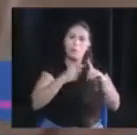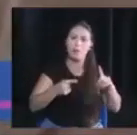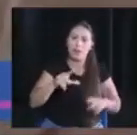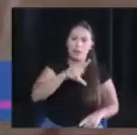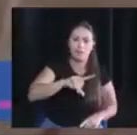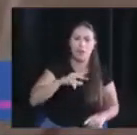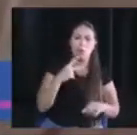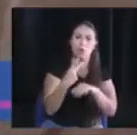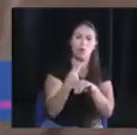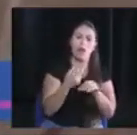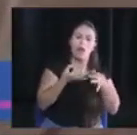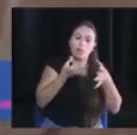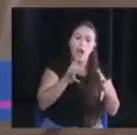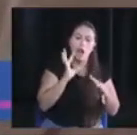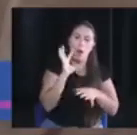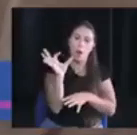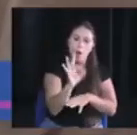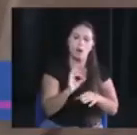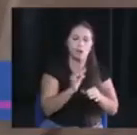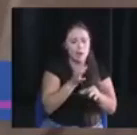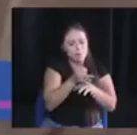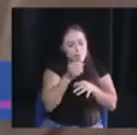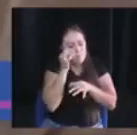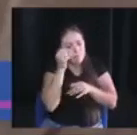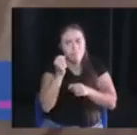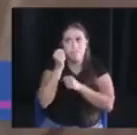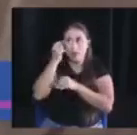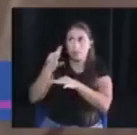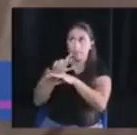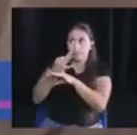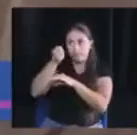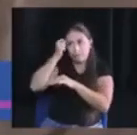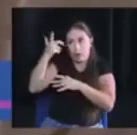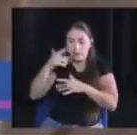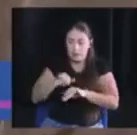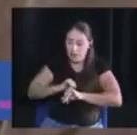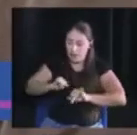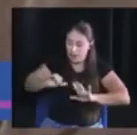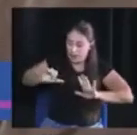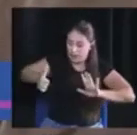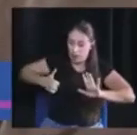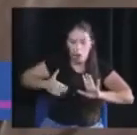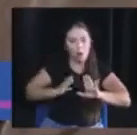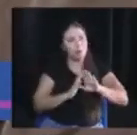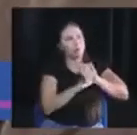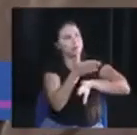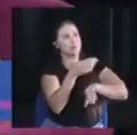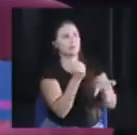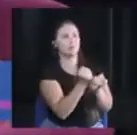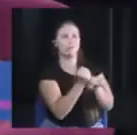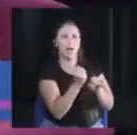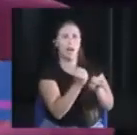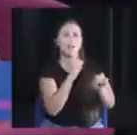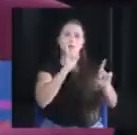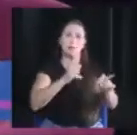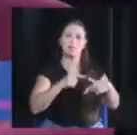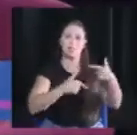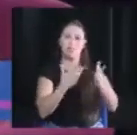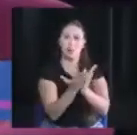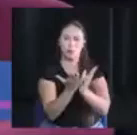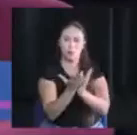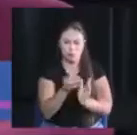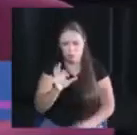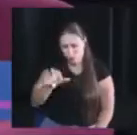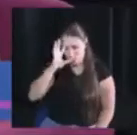el mundo la posibilidad de capacitarse para el trabajo y para seguir estudiando. Tú lo sabes, ¿cuántos de